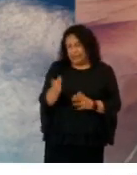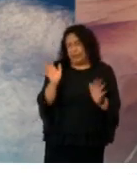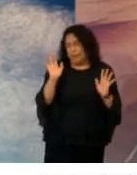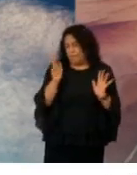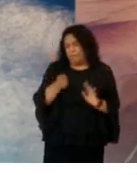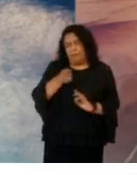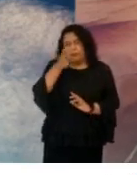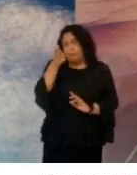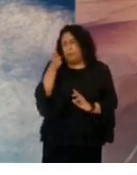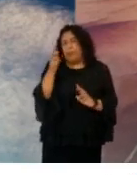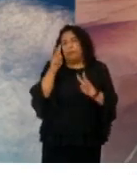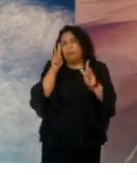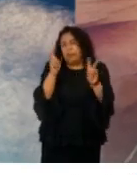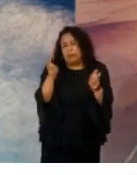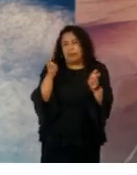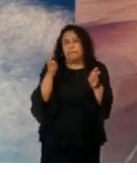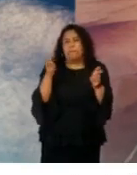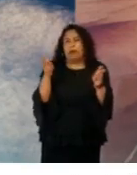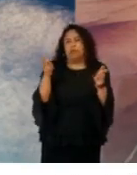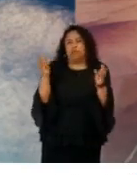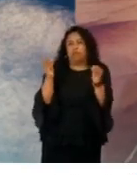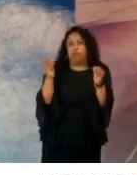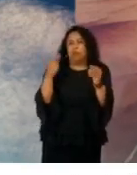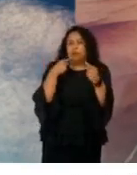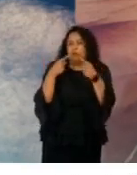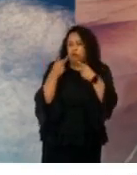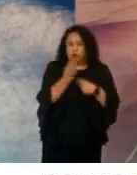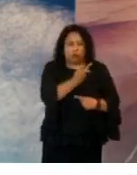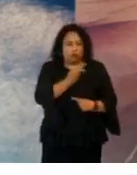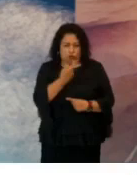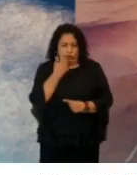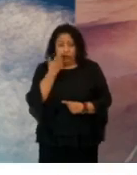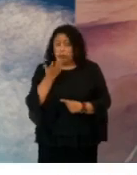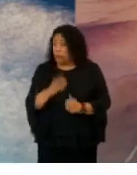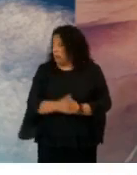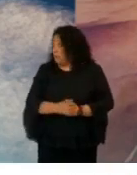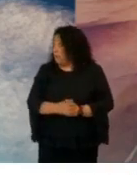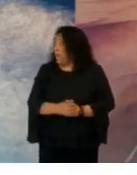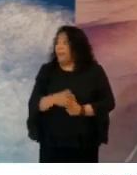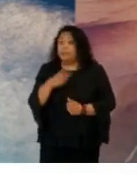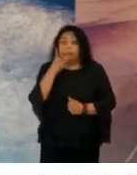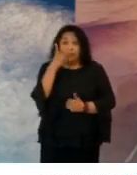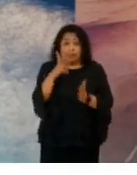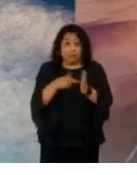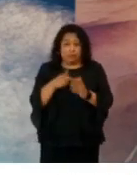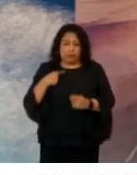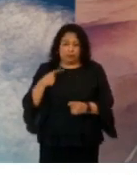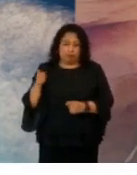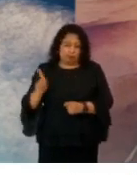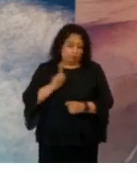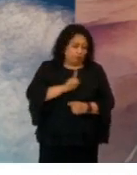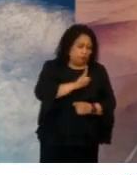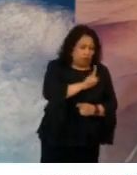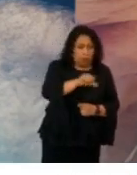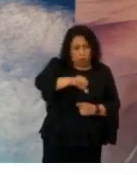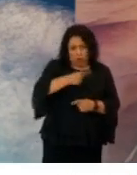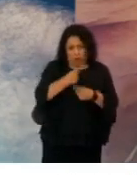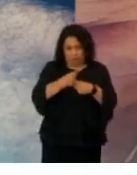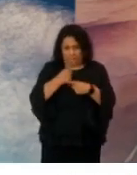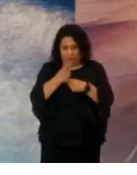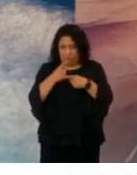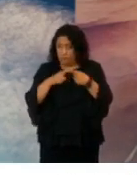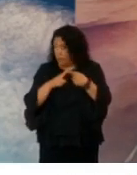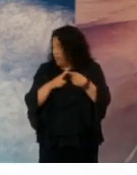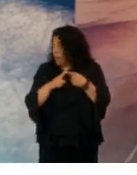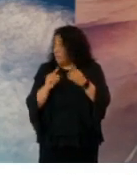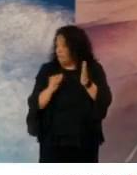el primer argumento, ¿no?, que quiero que ambos reaccionen. Voy a organizar 3 rondas y esta es la primera pregunta, que no es la que